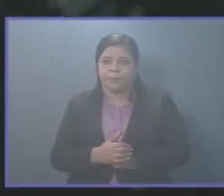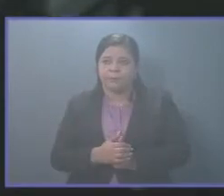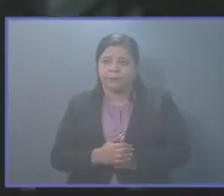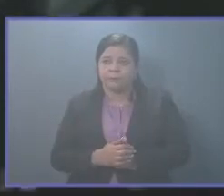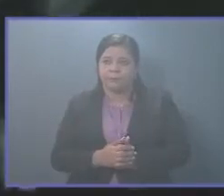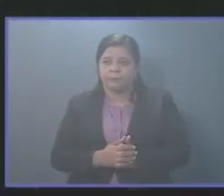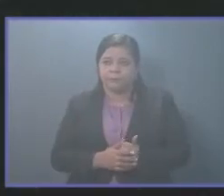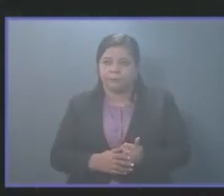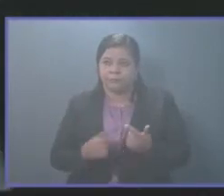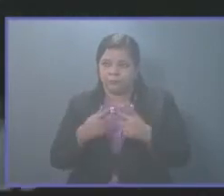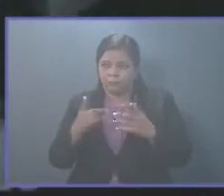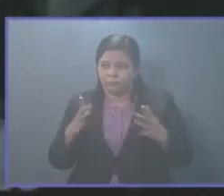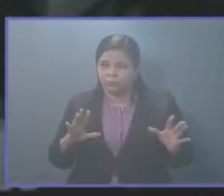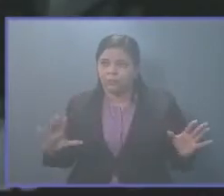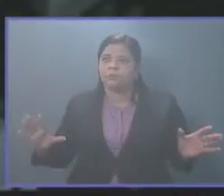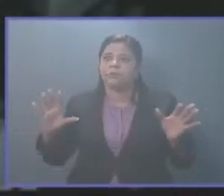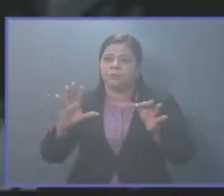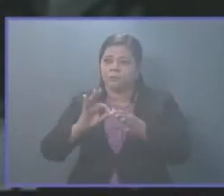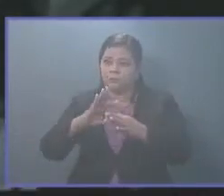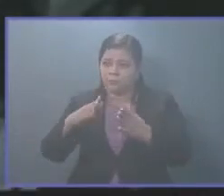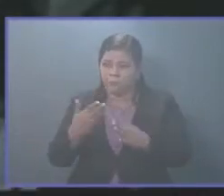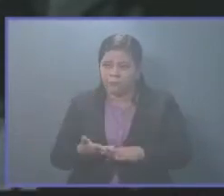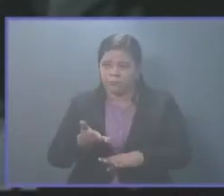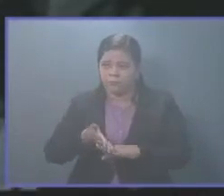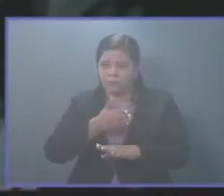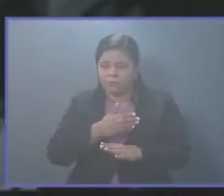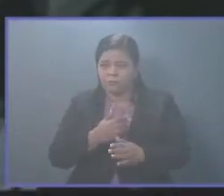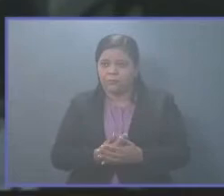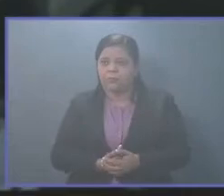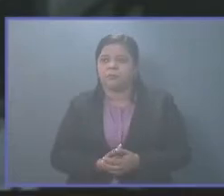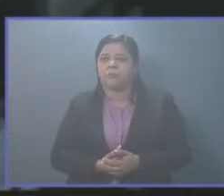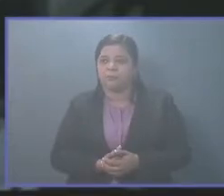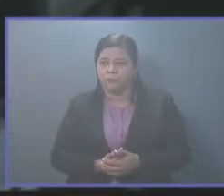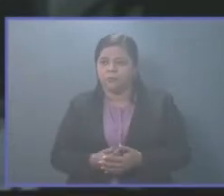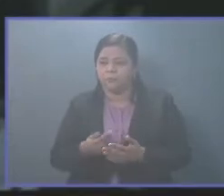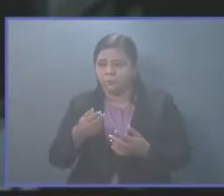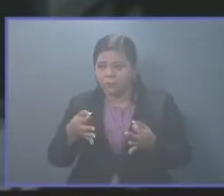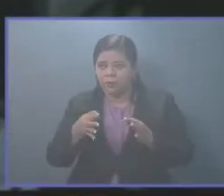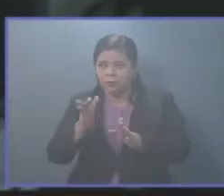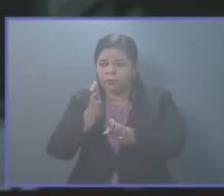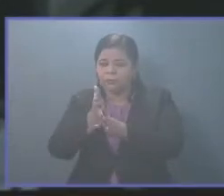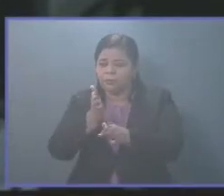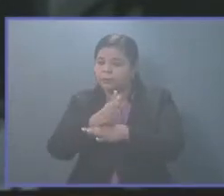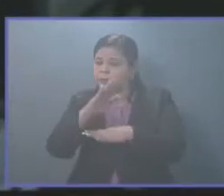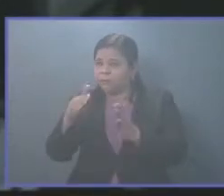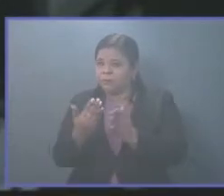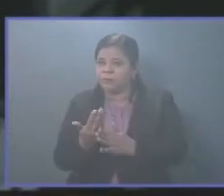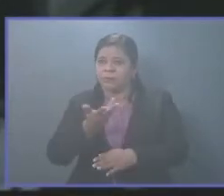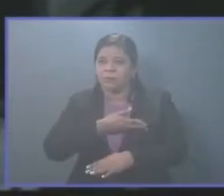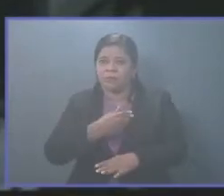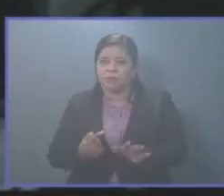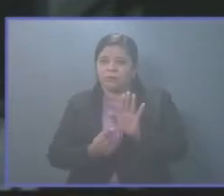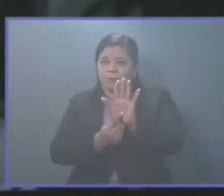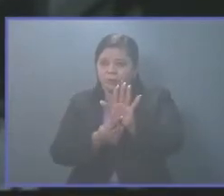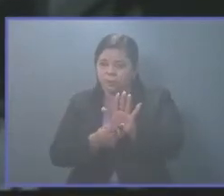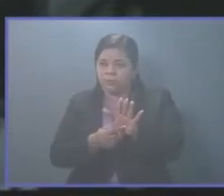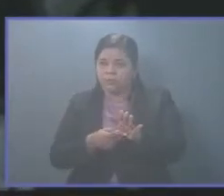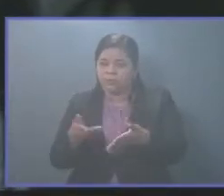claro. Yo realmente les agradezco porque han sido pues muy profesionales en la presentación del informe.